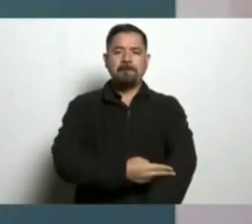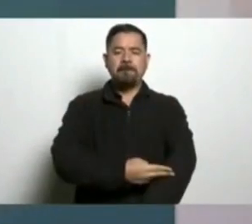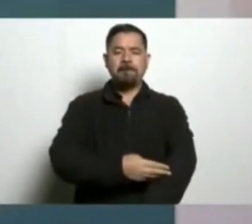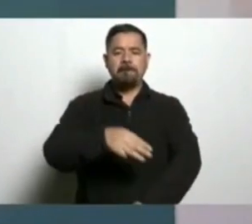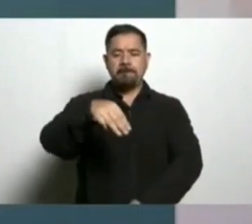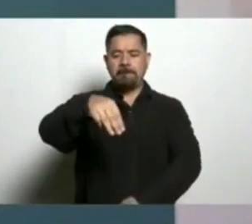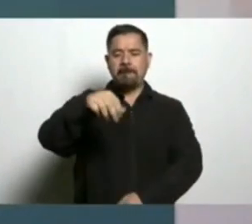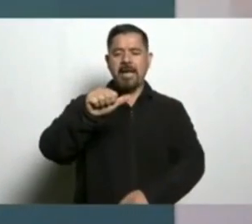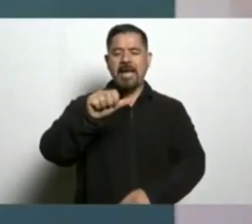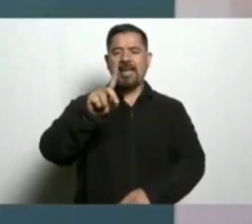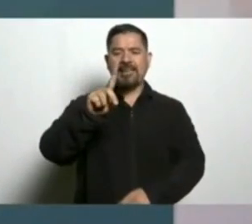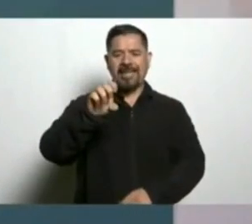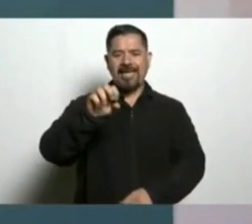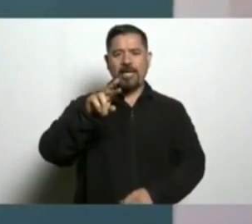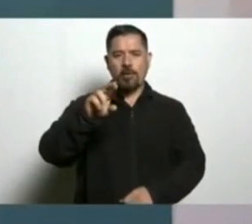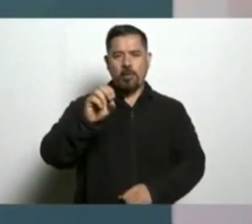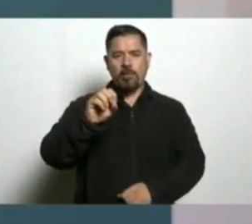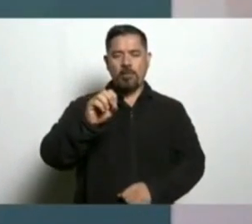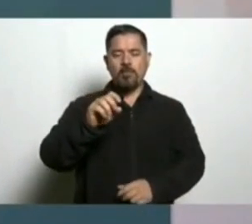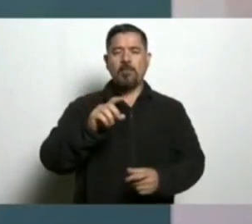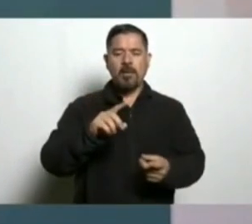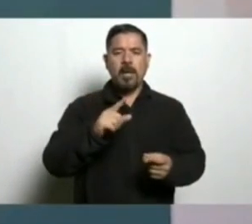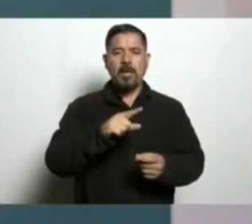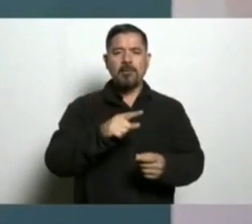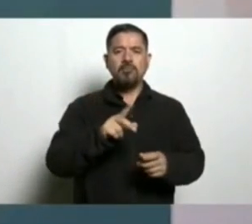da a conocer el Plan de San Luis